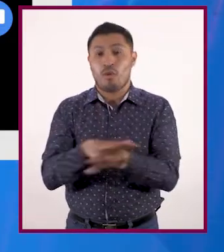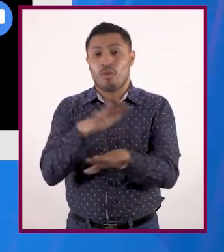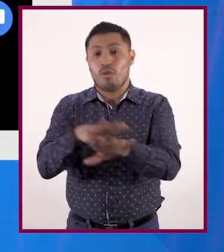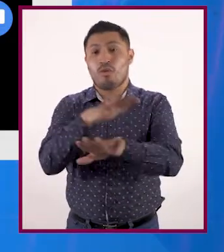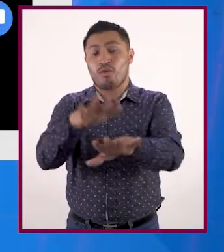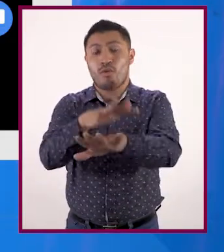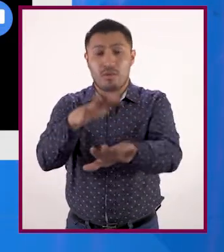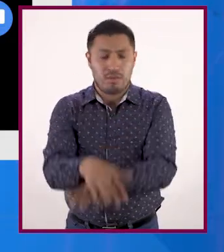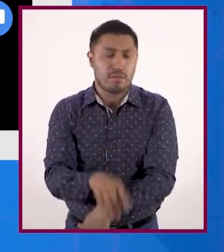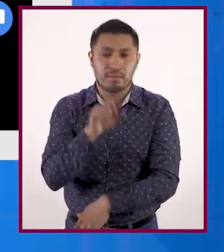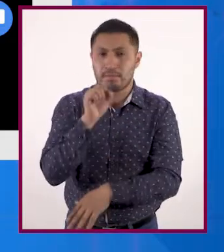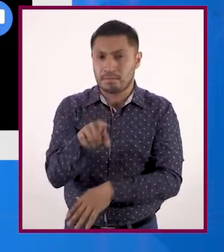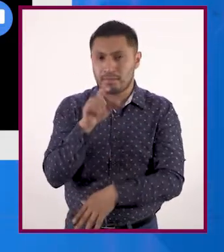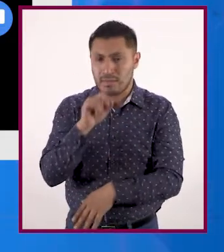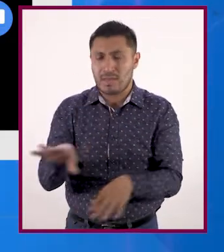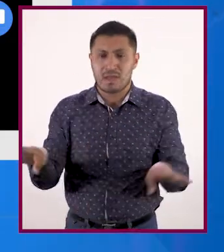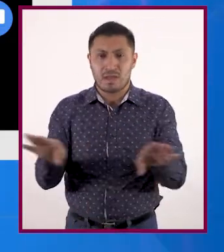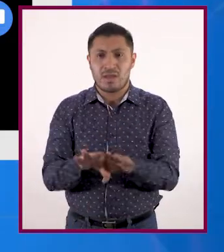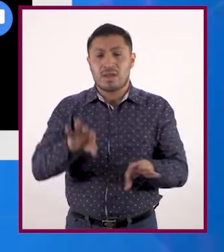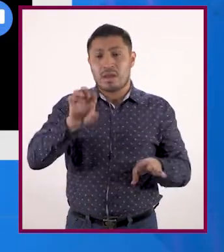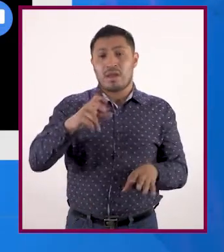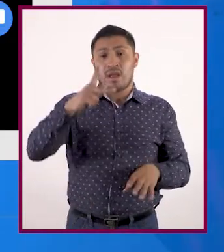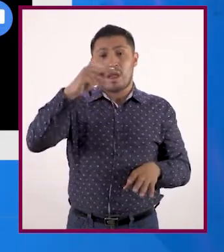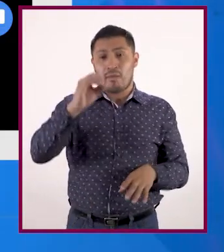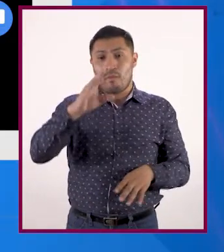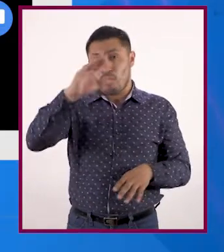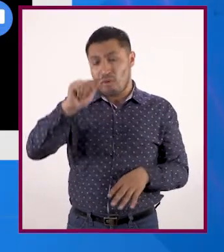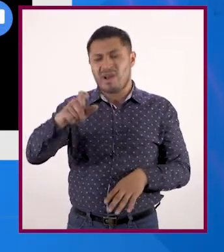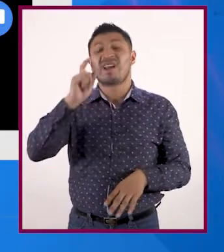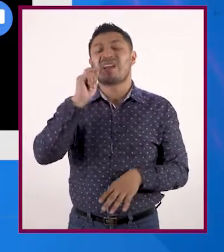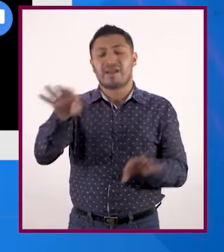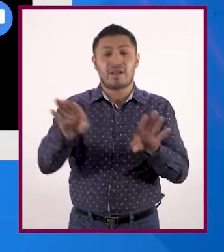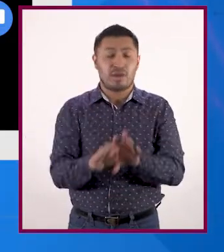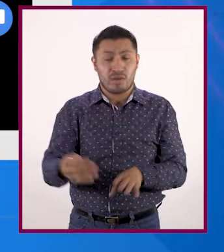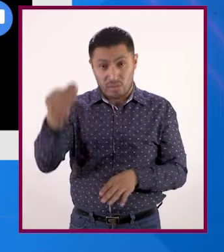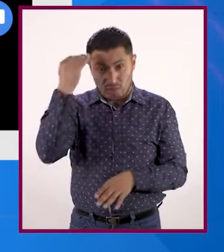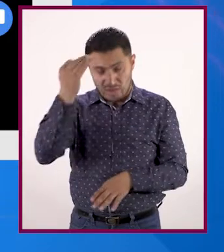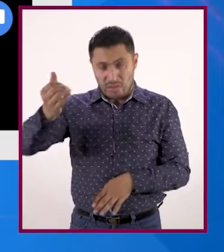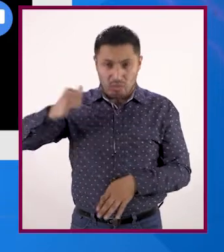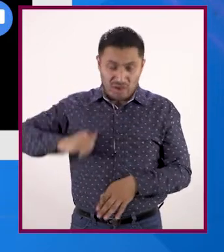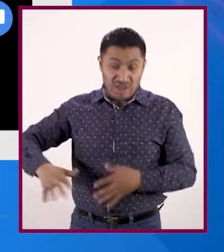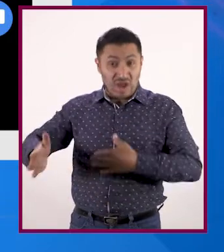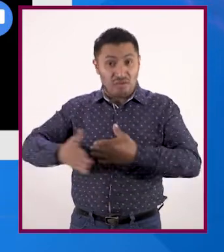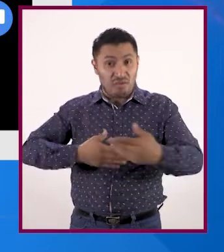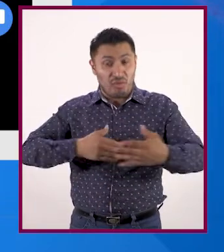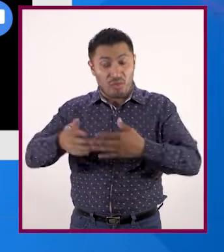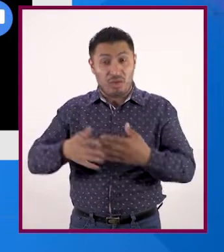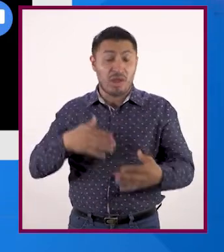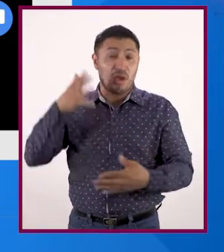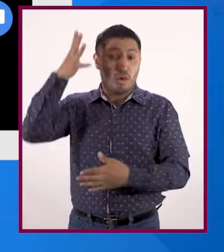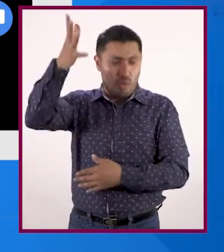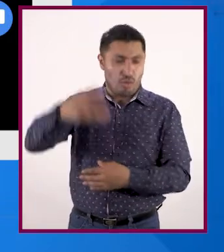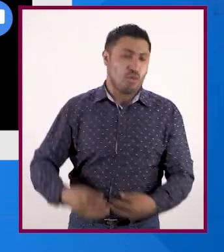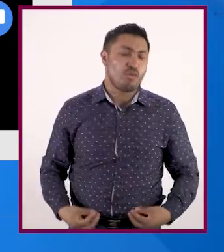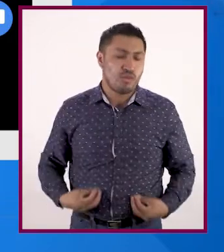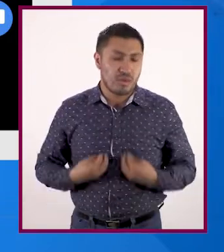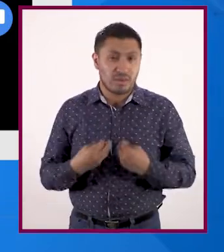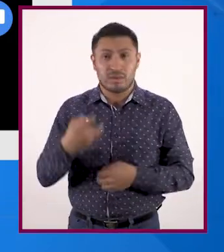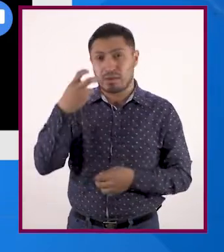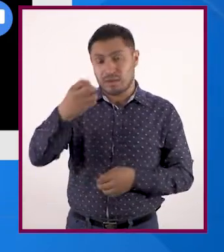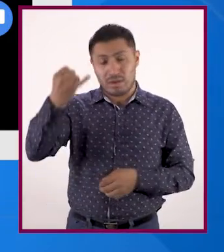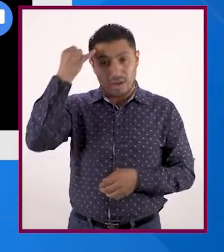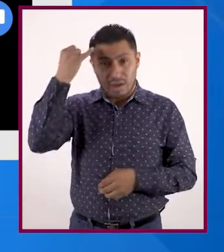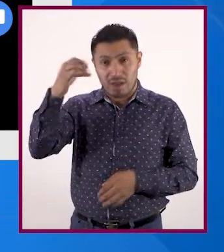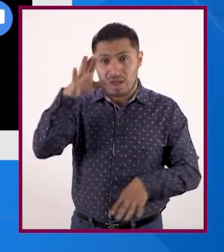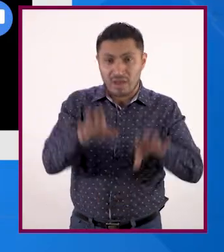valores cambian precisamente con la época que se está viviendo y con las personas que están en este momento por ello las ideologías muchas